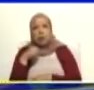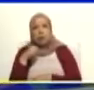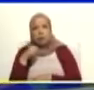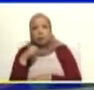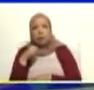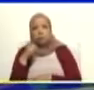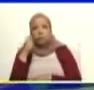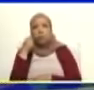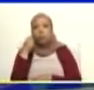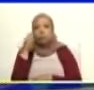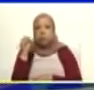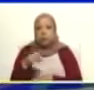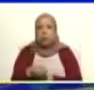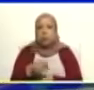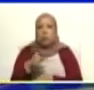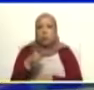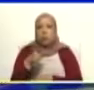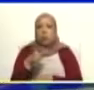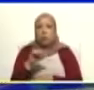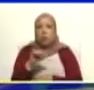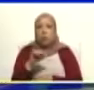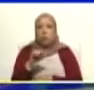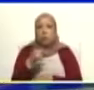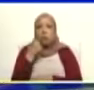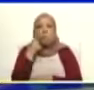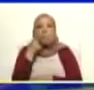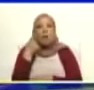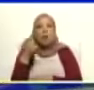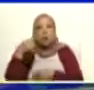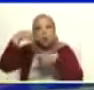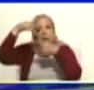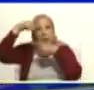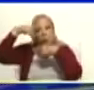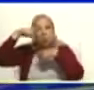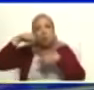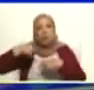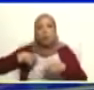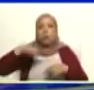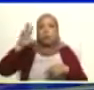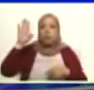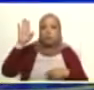Vamos a ver, vamos a ver. ¿Quiénes de ustedes ven TikTok? ¡Yo!